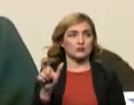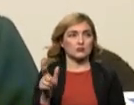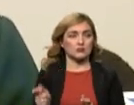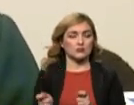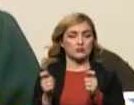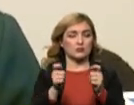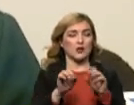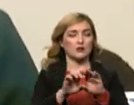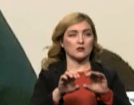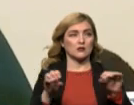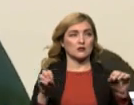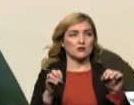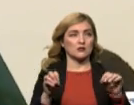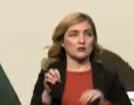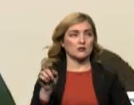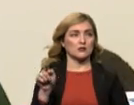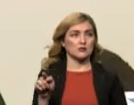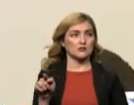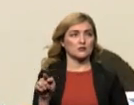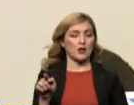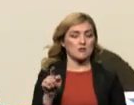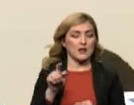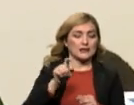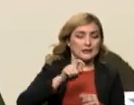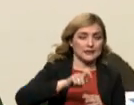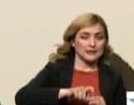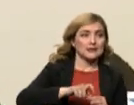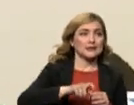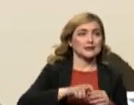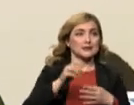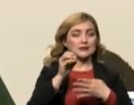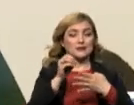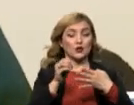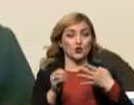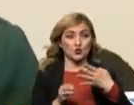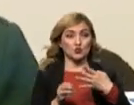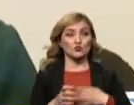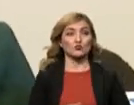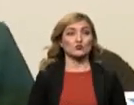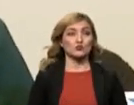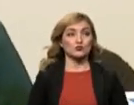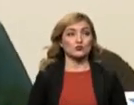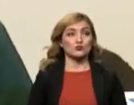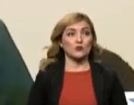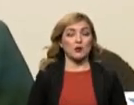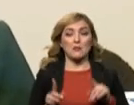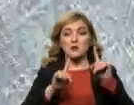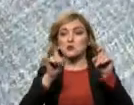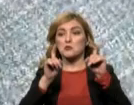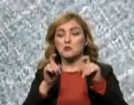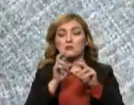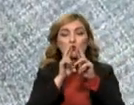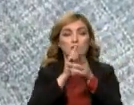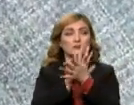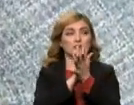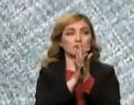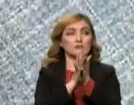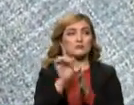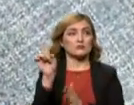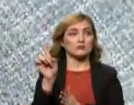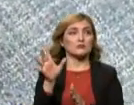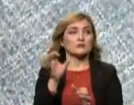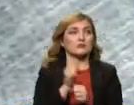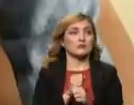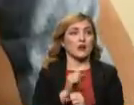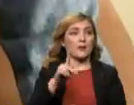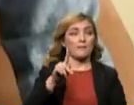el título para que este sea registrado en la CENESIP. No respondió preguntas. Quien sí lo hizo fue